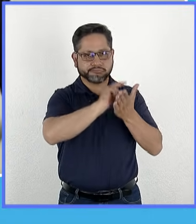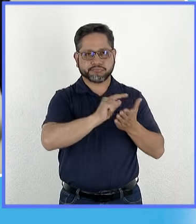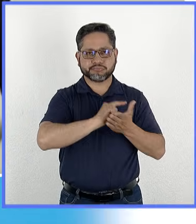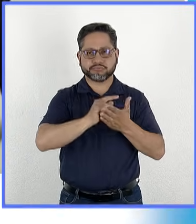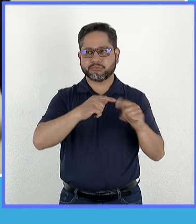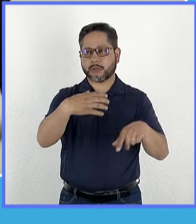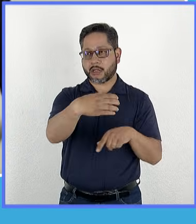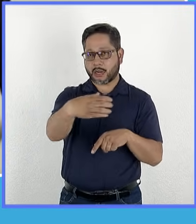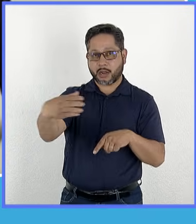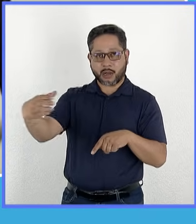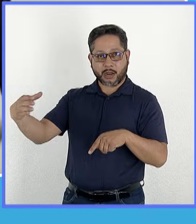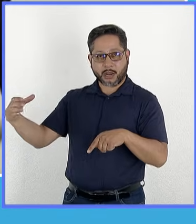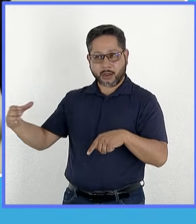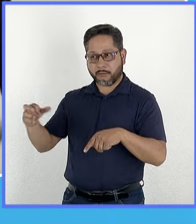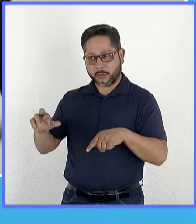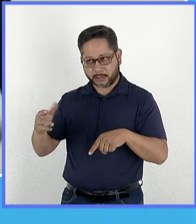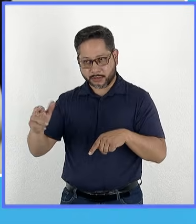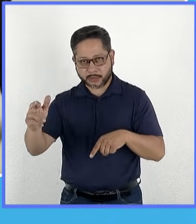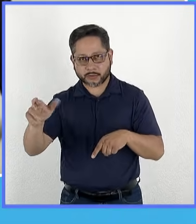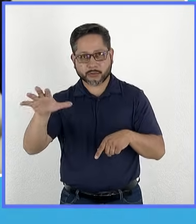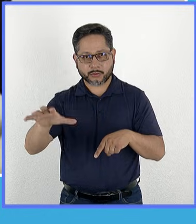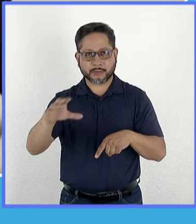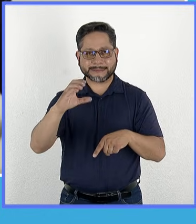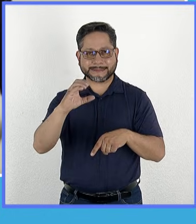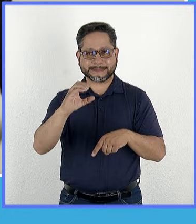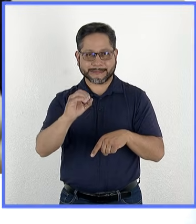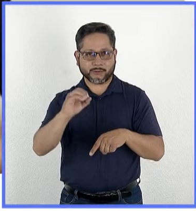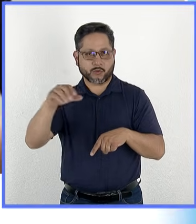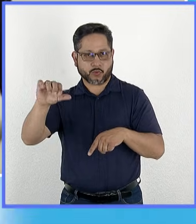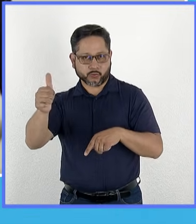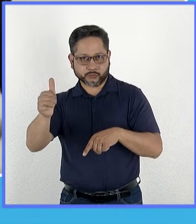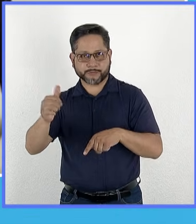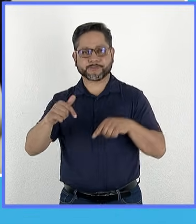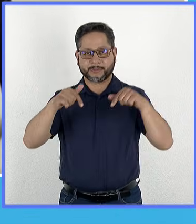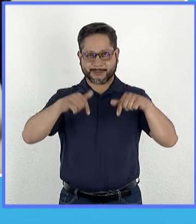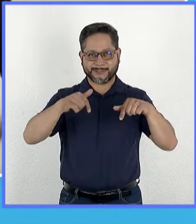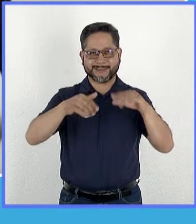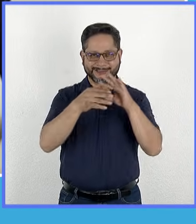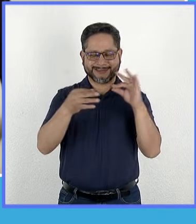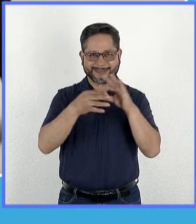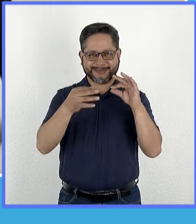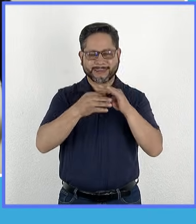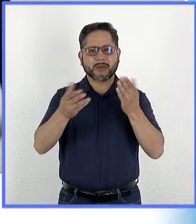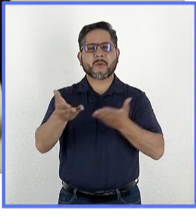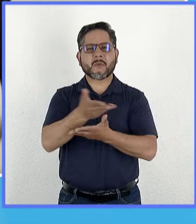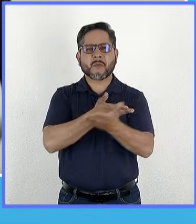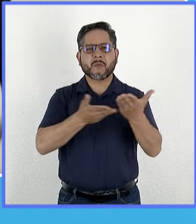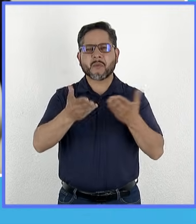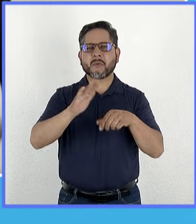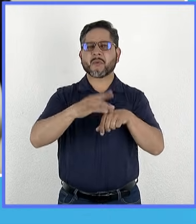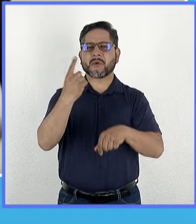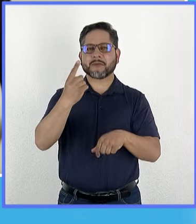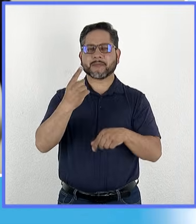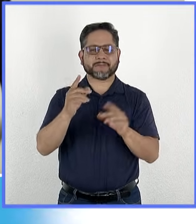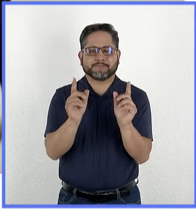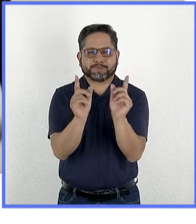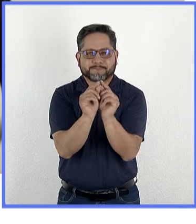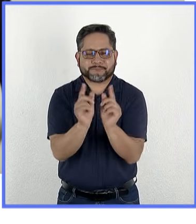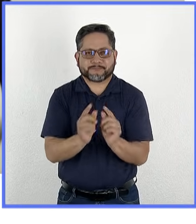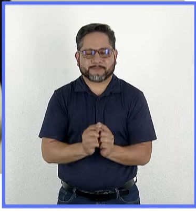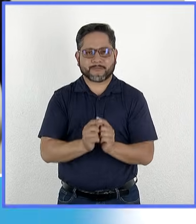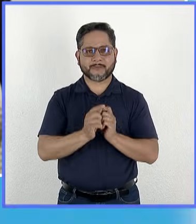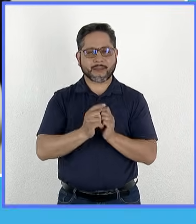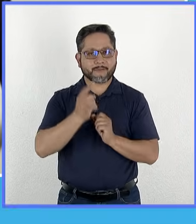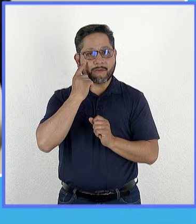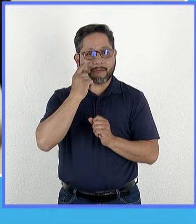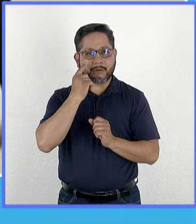del distrito de Río 011 y el acueducto que estamos mencionando. ¿Y por qué platicarlo y compartirlo? Lo haremos de manera muy breve